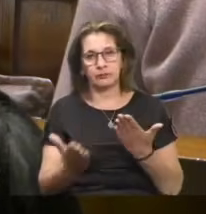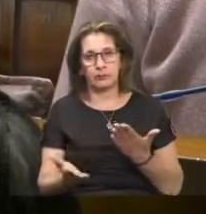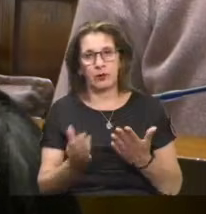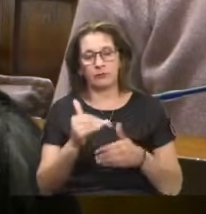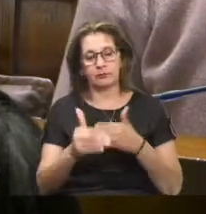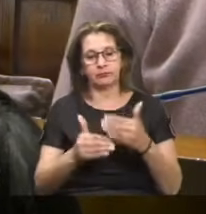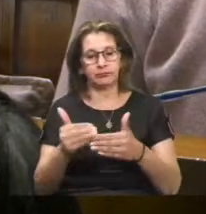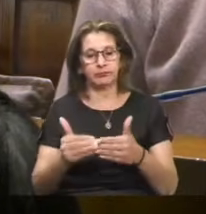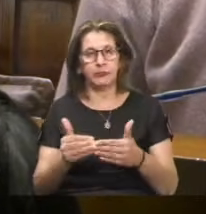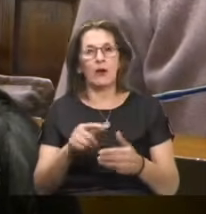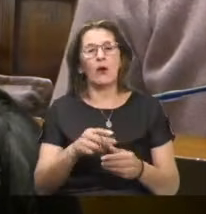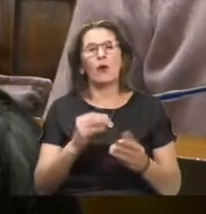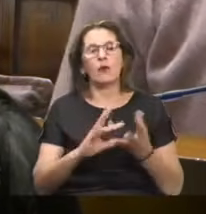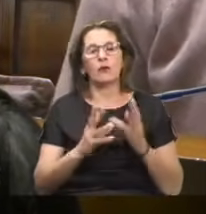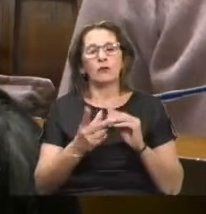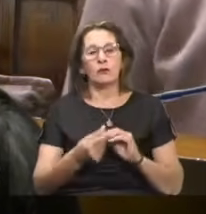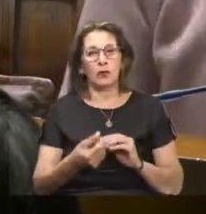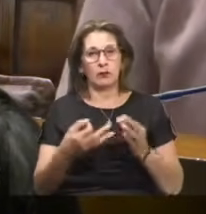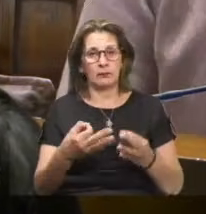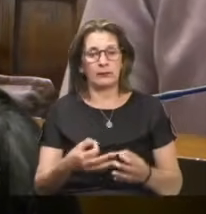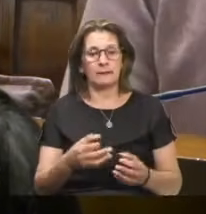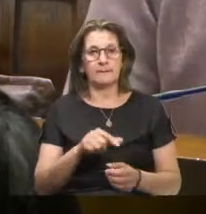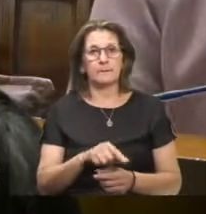progresiva, conforme al cual,